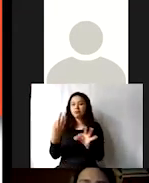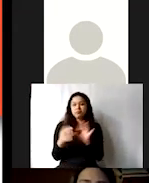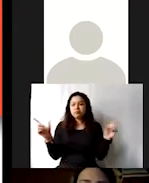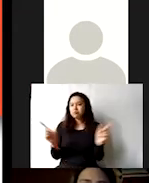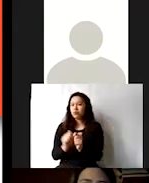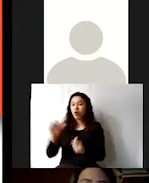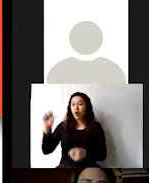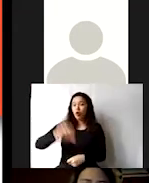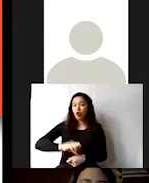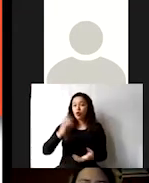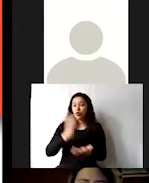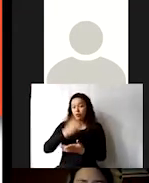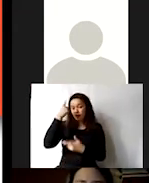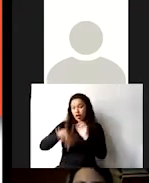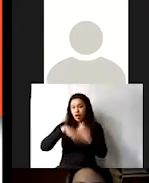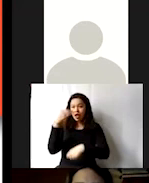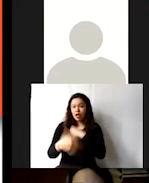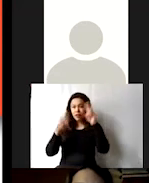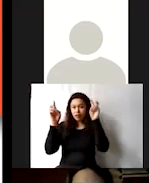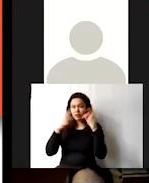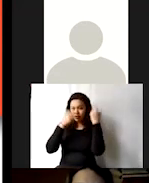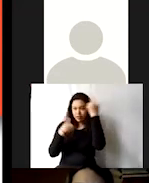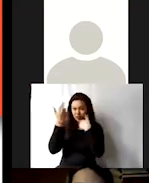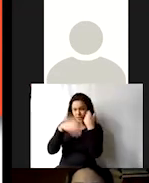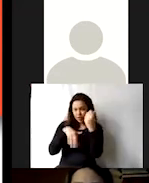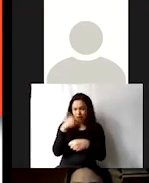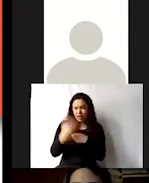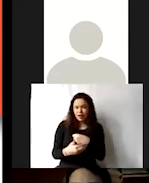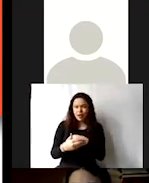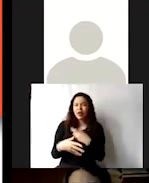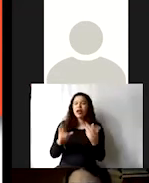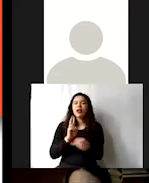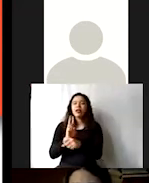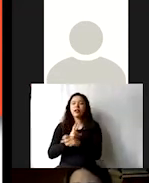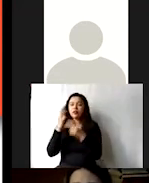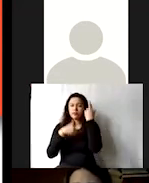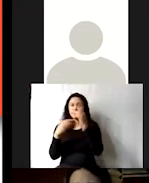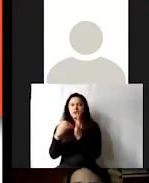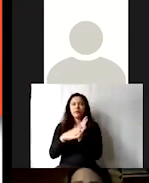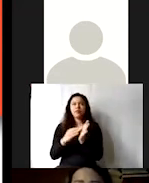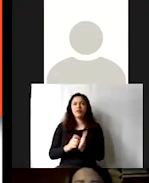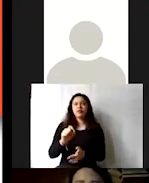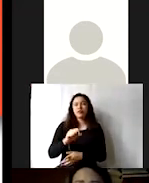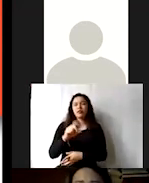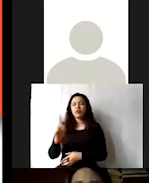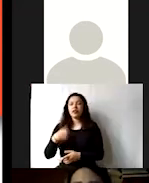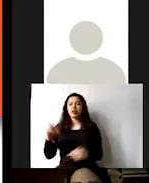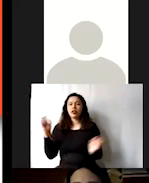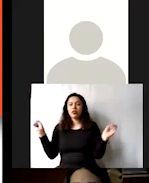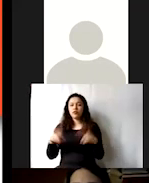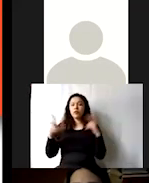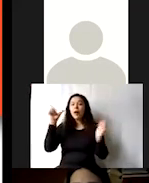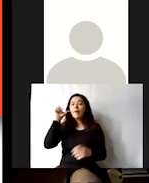hoy, nada más para terminar el tema de revisión y monitoreo de la Agenda 2030. Nos veríamos el